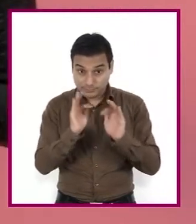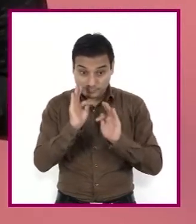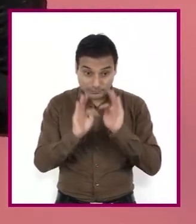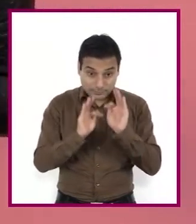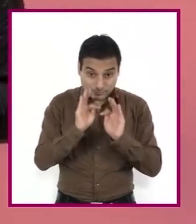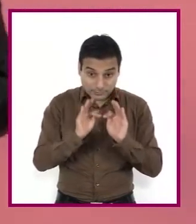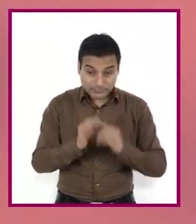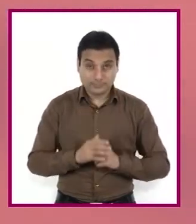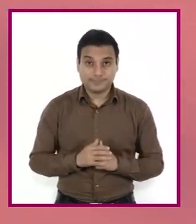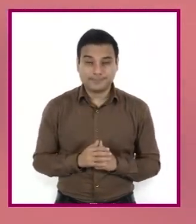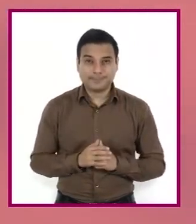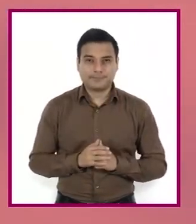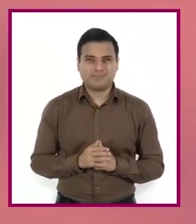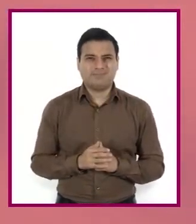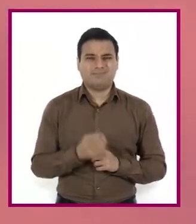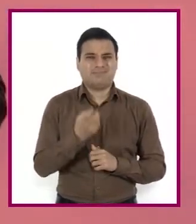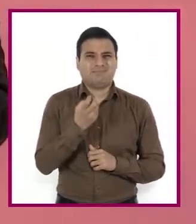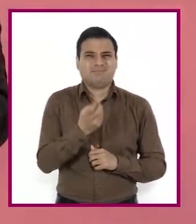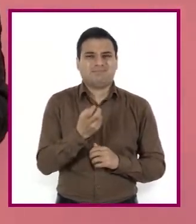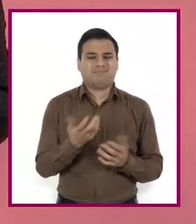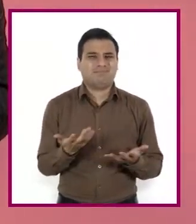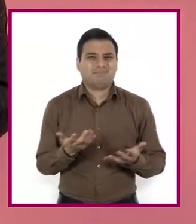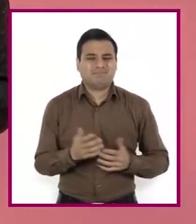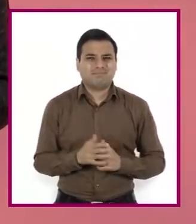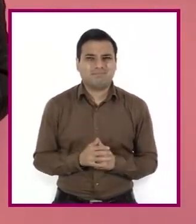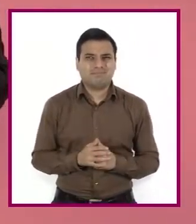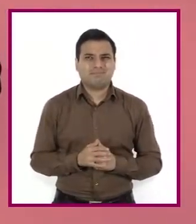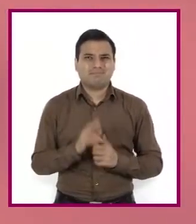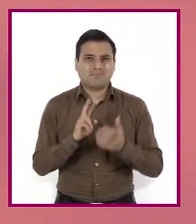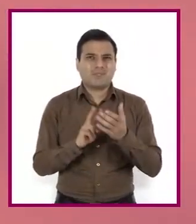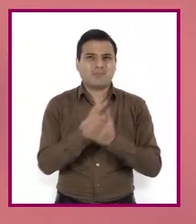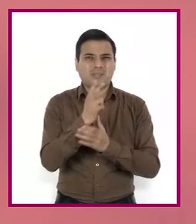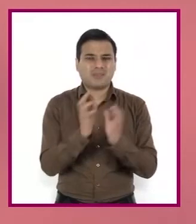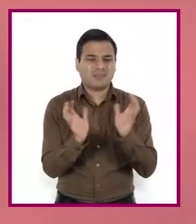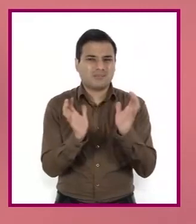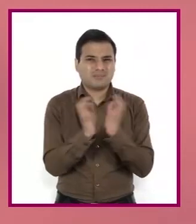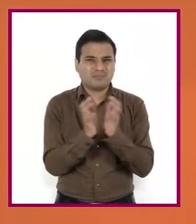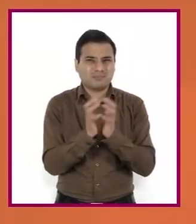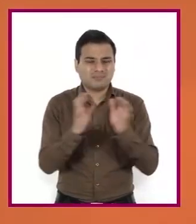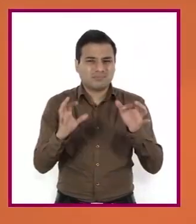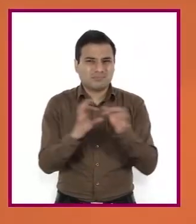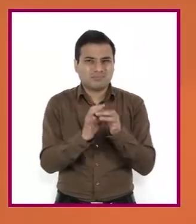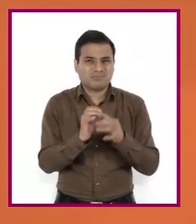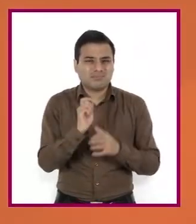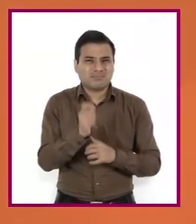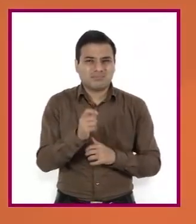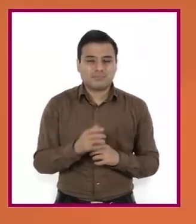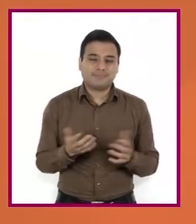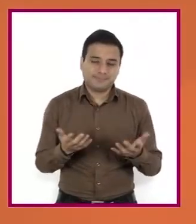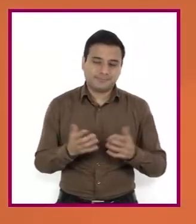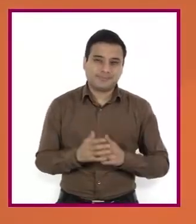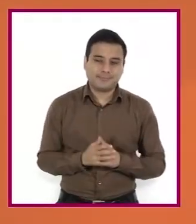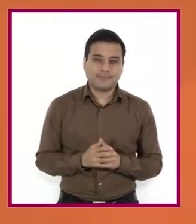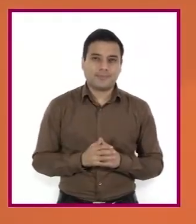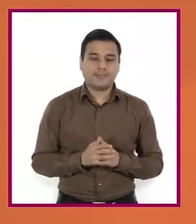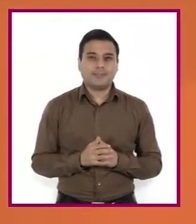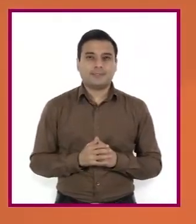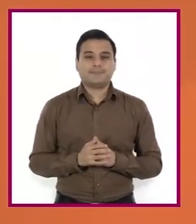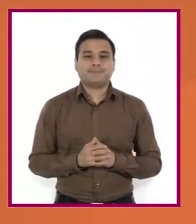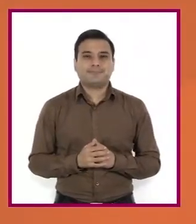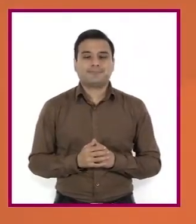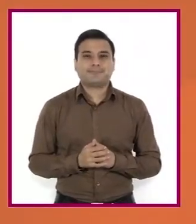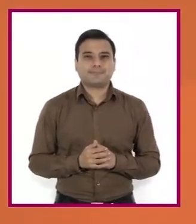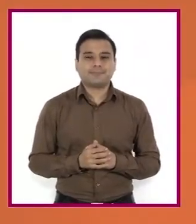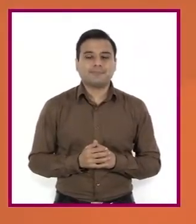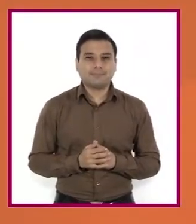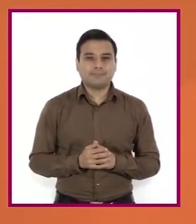Pero profesor, ¿eso qué tiene que ver con las plantas carnívoras de las que hemos venido hablando? Mucho, porque es una de las razones por